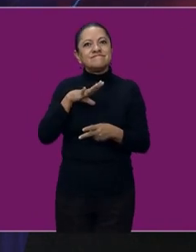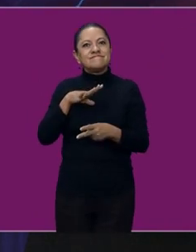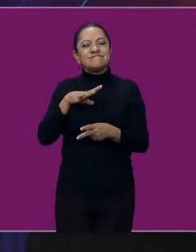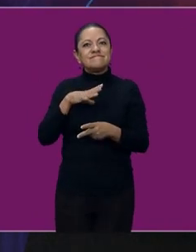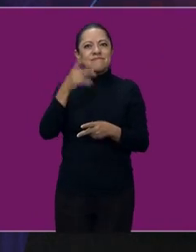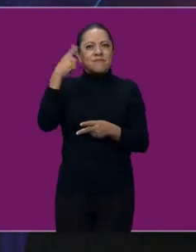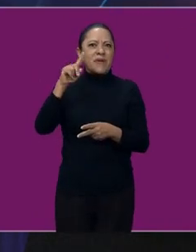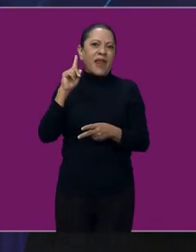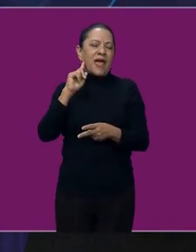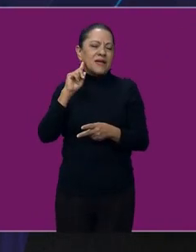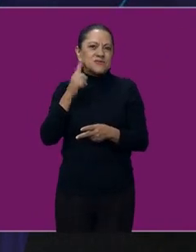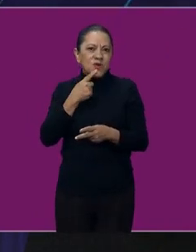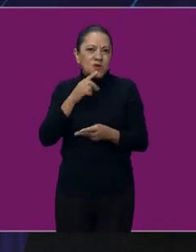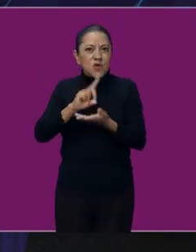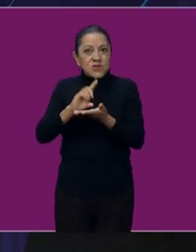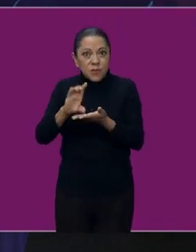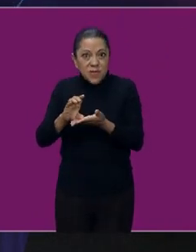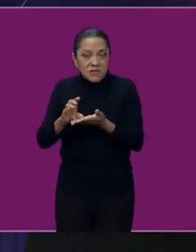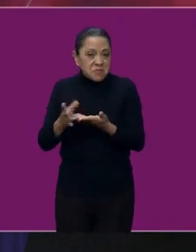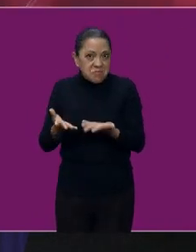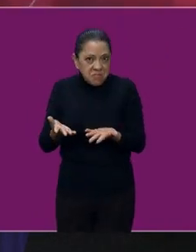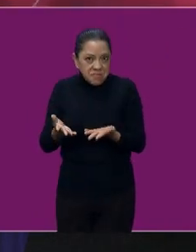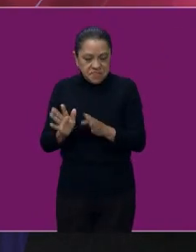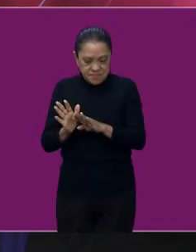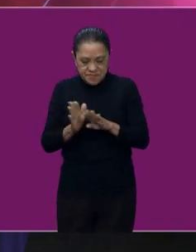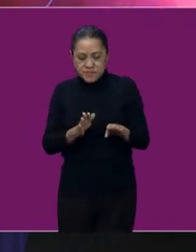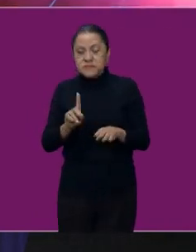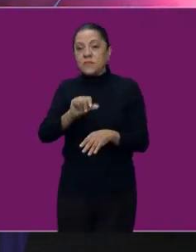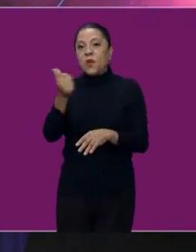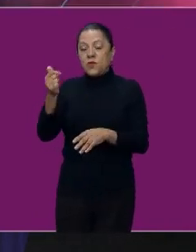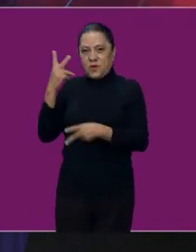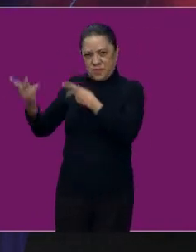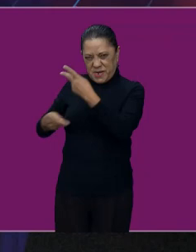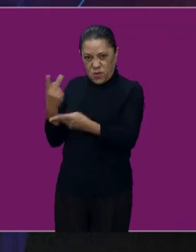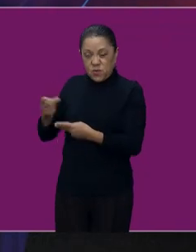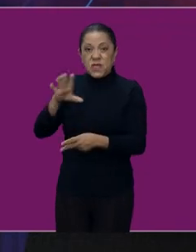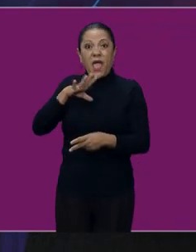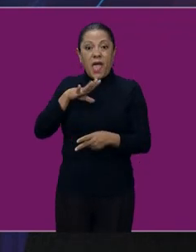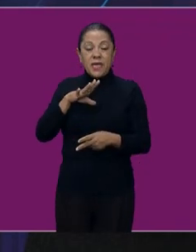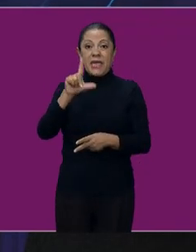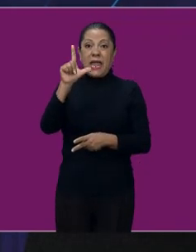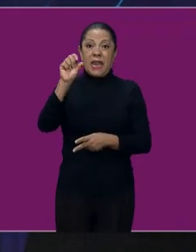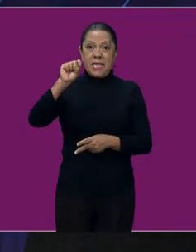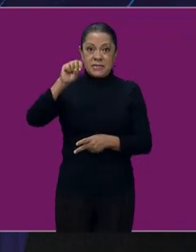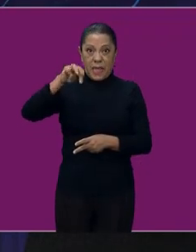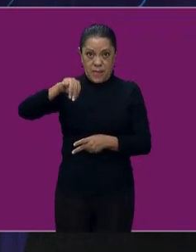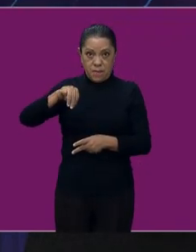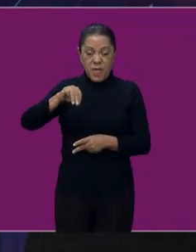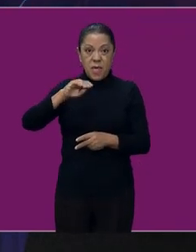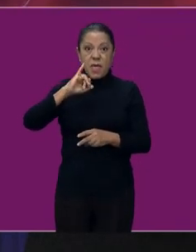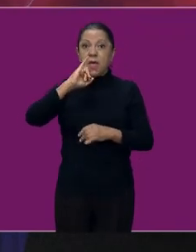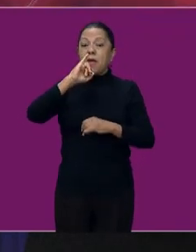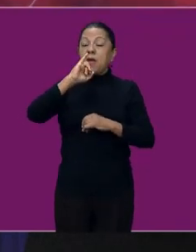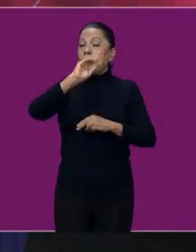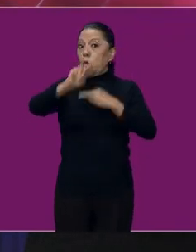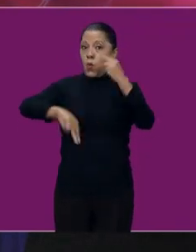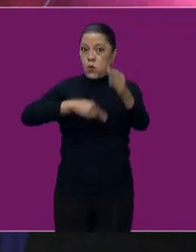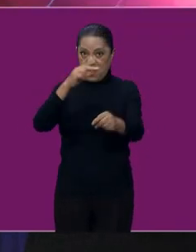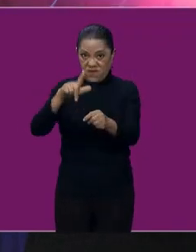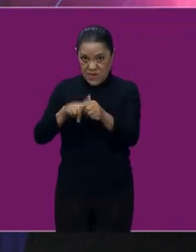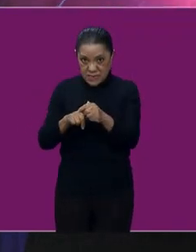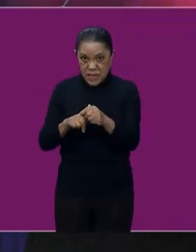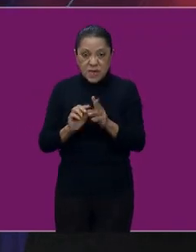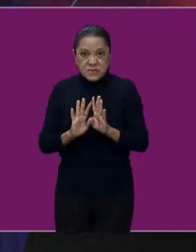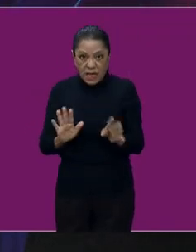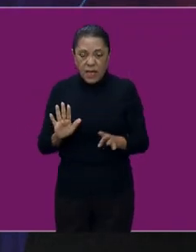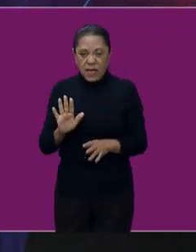universal la lengua de señas bueno esa es diferencia no no es lenguaje de señas en lengua